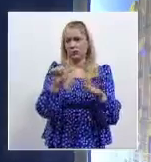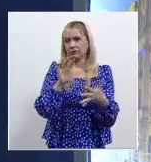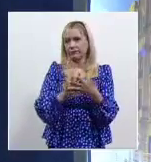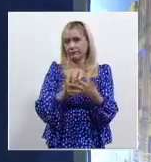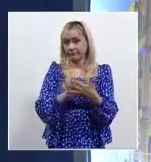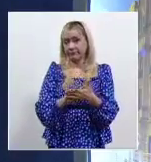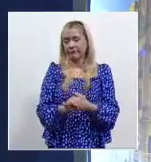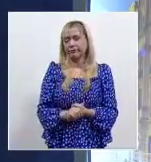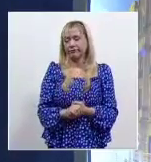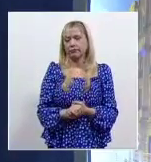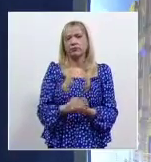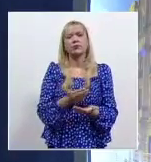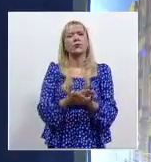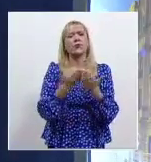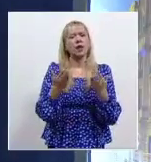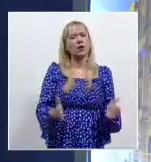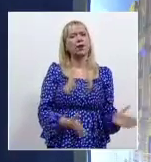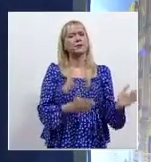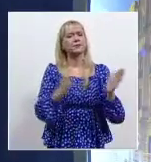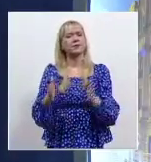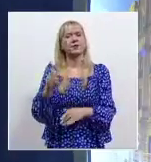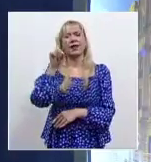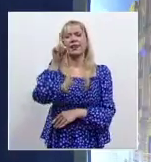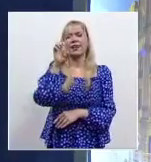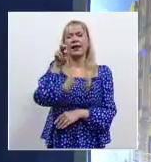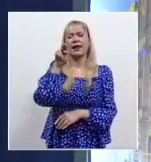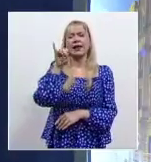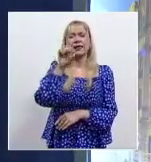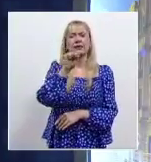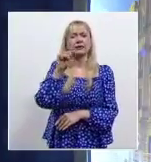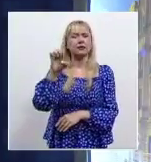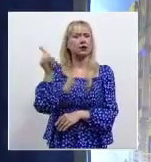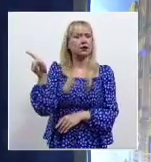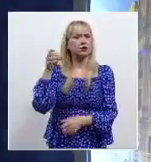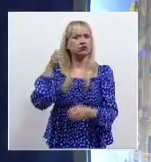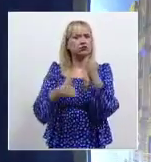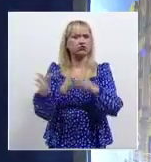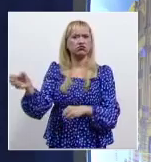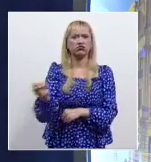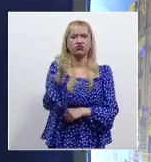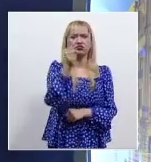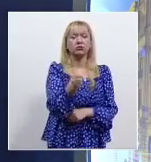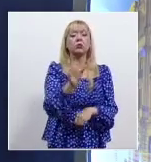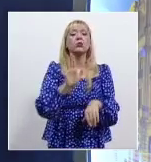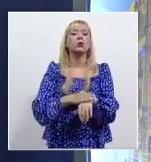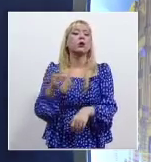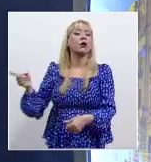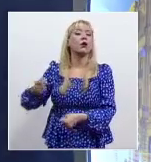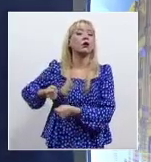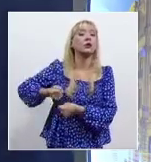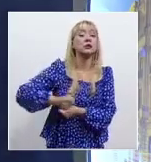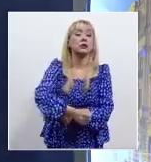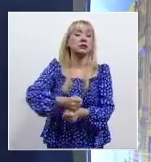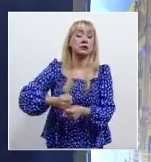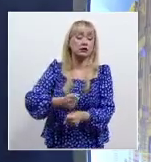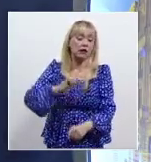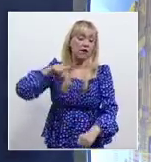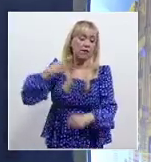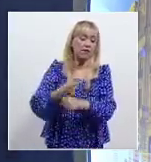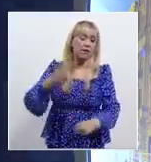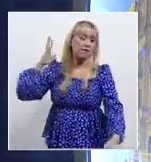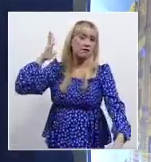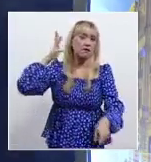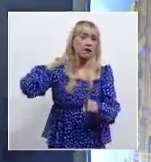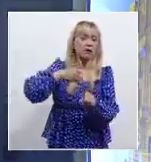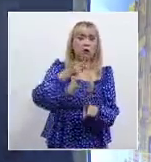Ahora le presentamos el caso de Denise, quien fue enjuiciada por diversos delitos con una confesión obtenida a través de tortura sexual. La